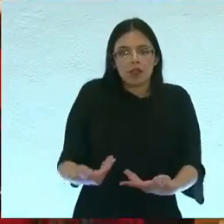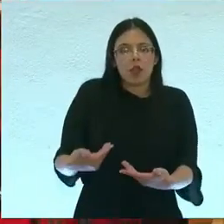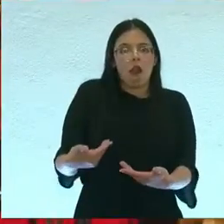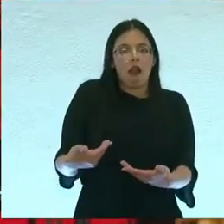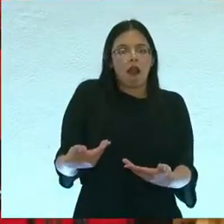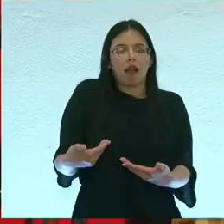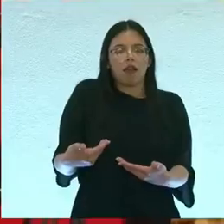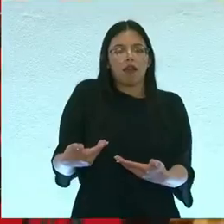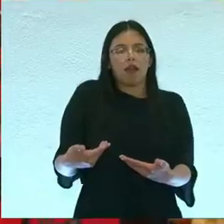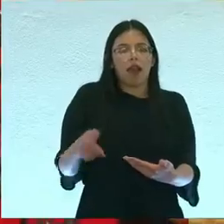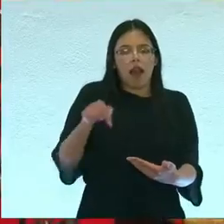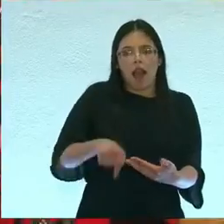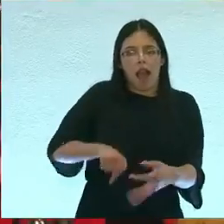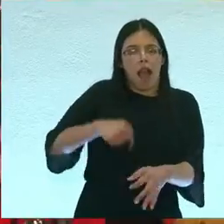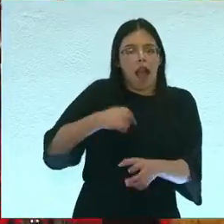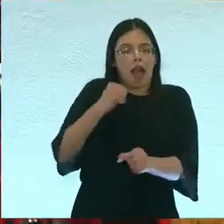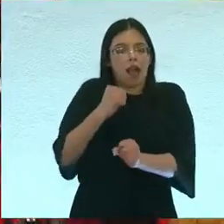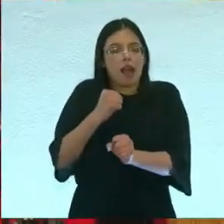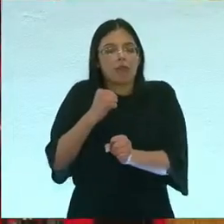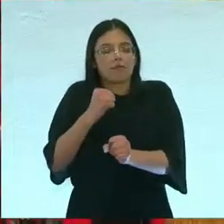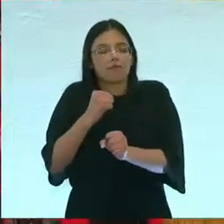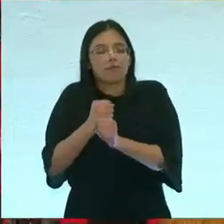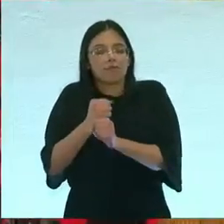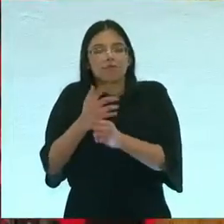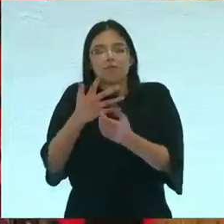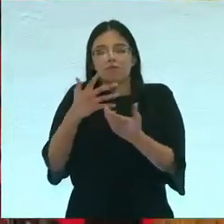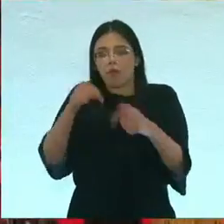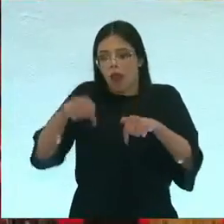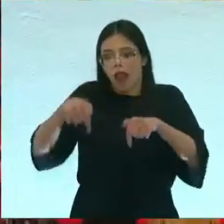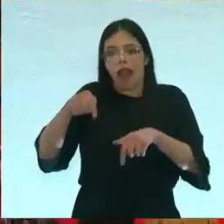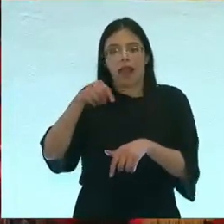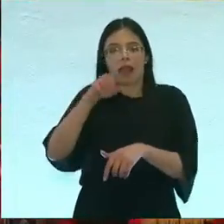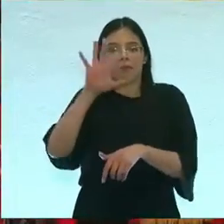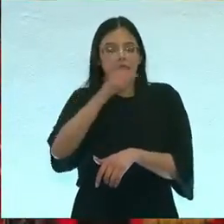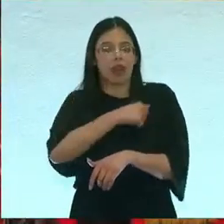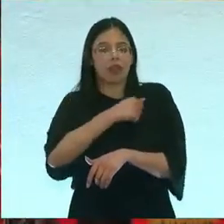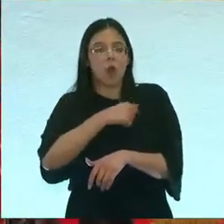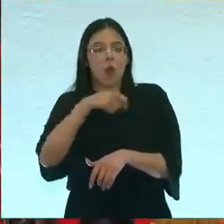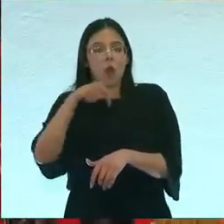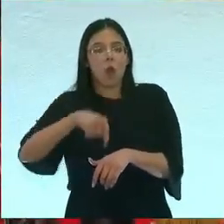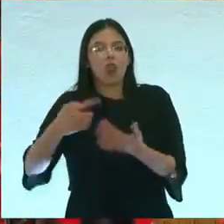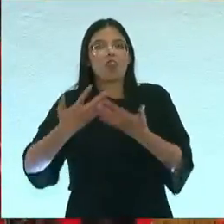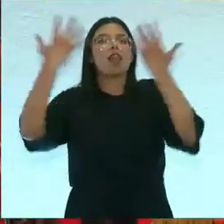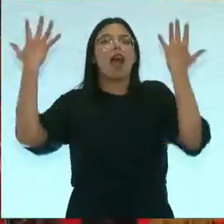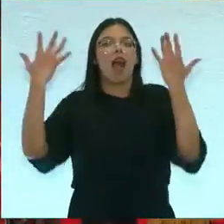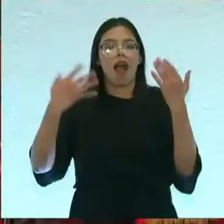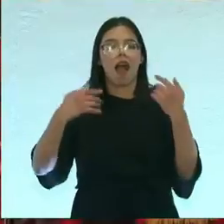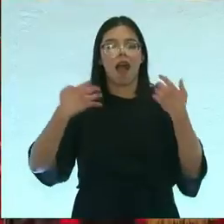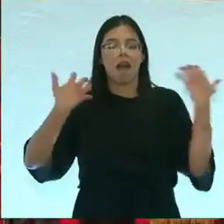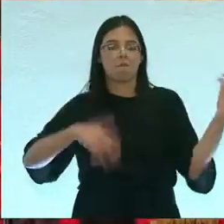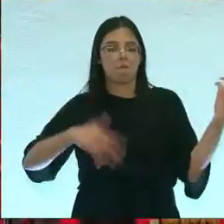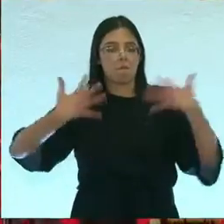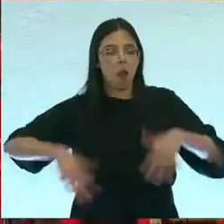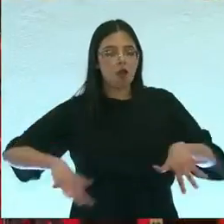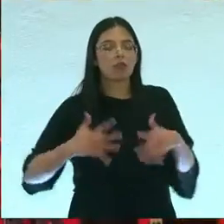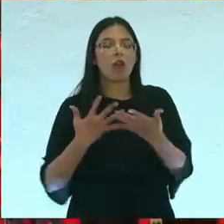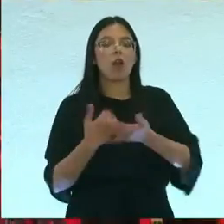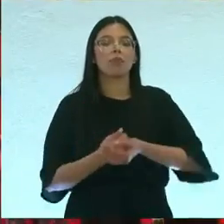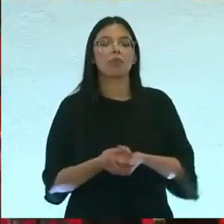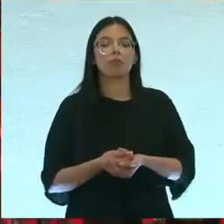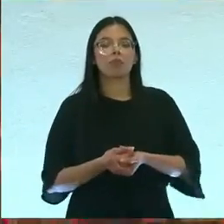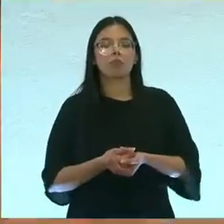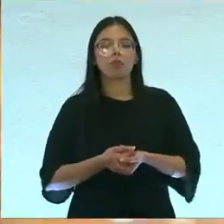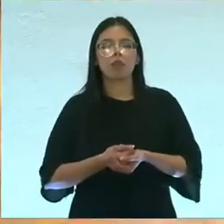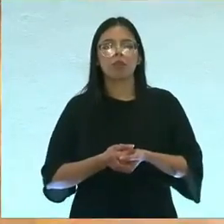a trabajar a catamarca hoy justo el día del Poncho y armó